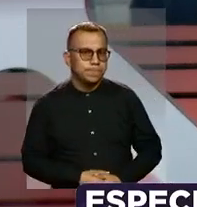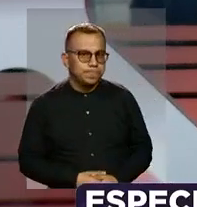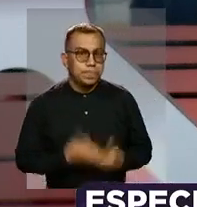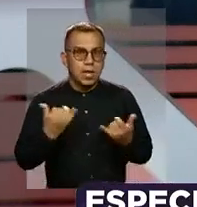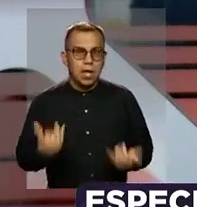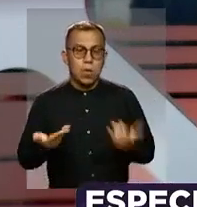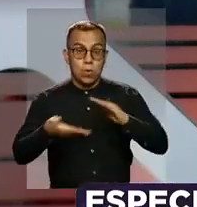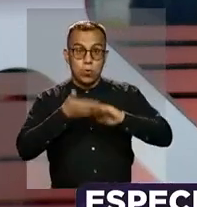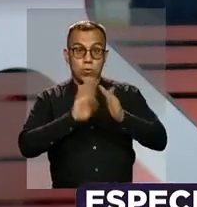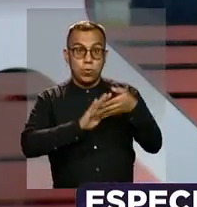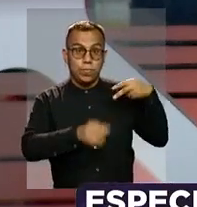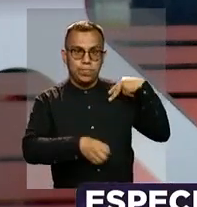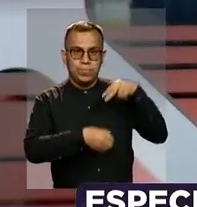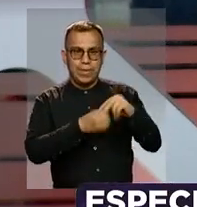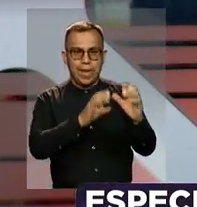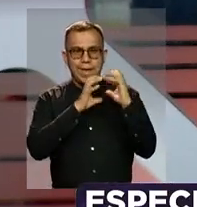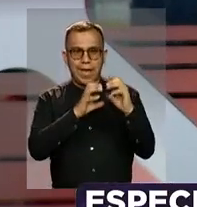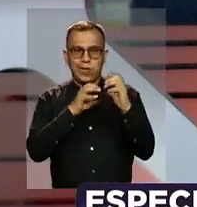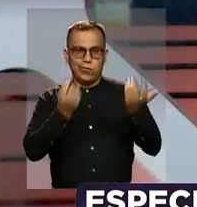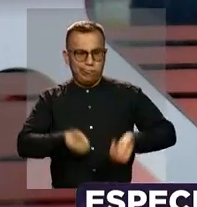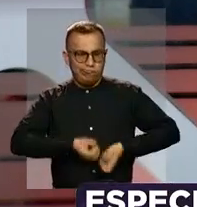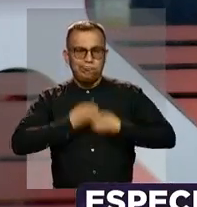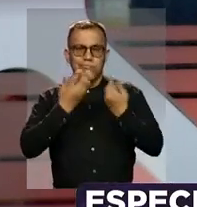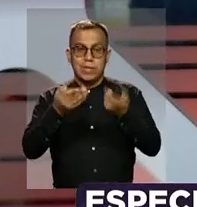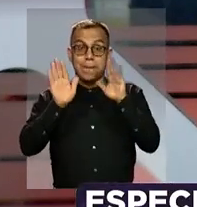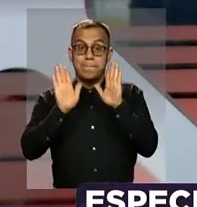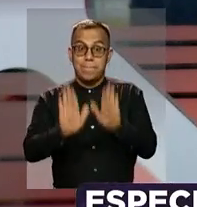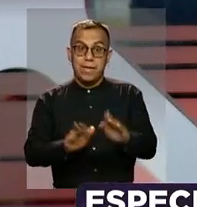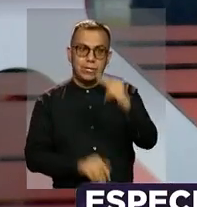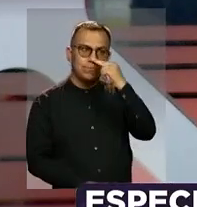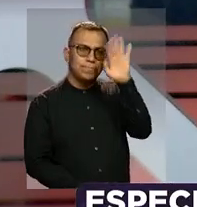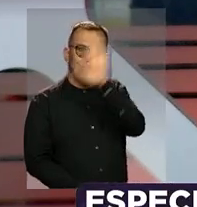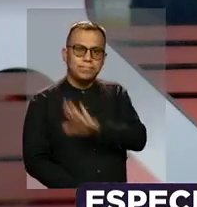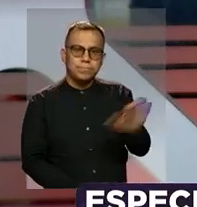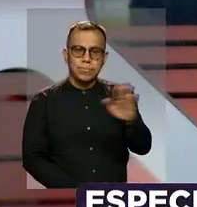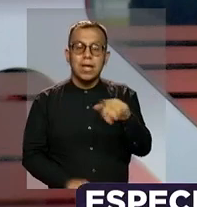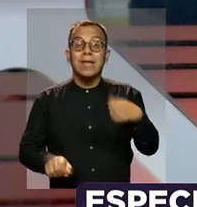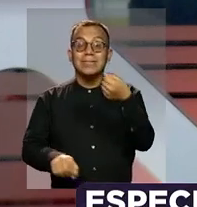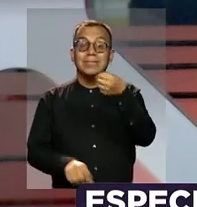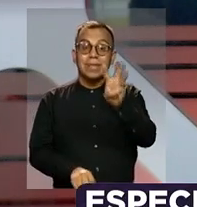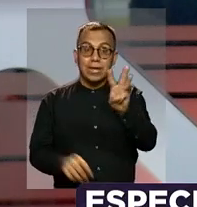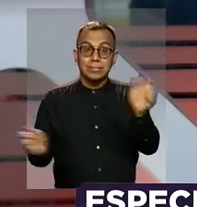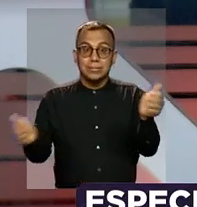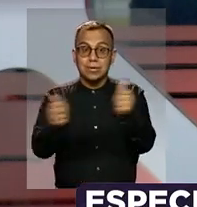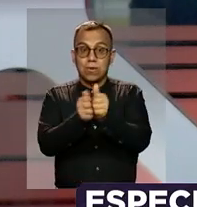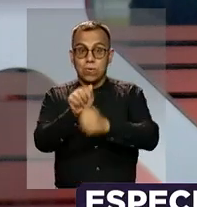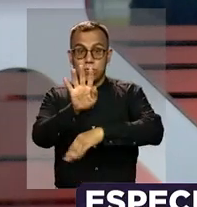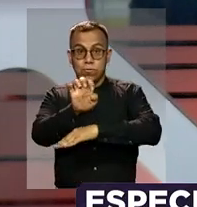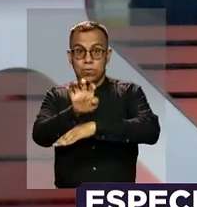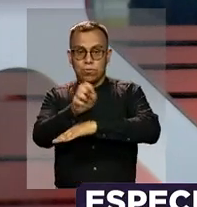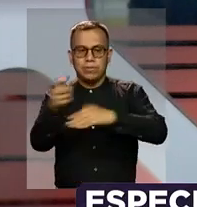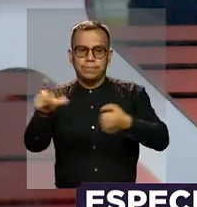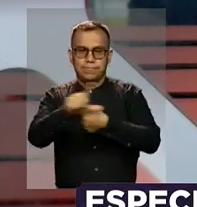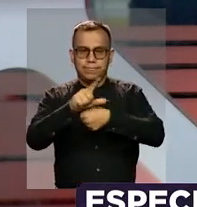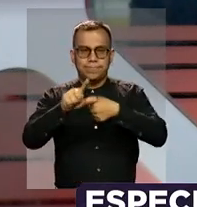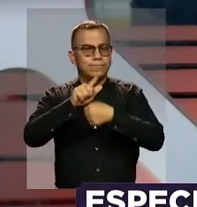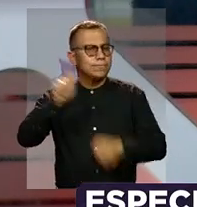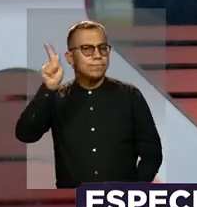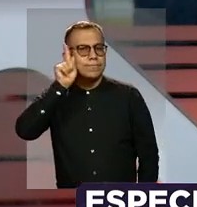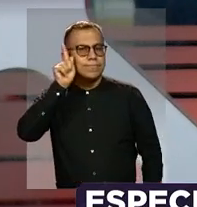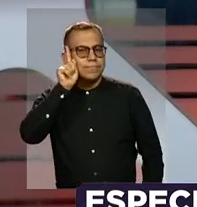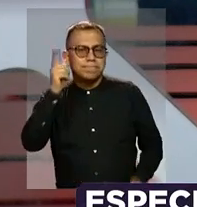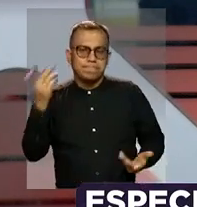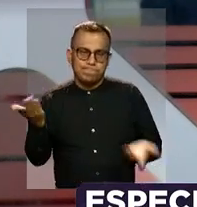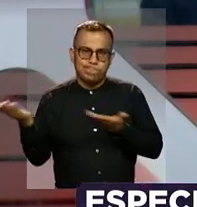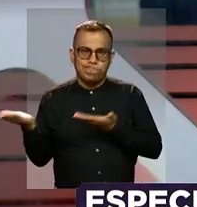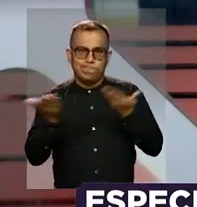la comunidad indígena del Cauca se pronuncia sobre el paro nacional en la calle 13 con carrera 90 de la localidad Fontibón.